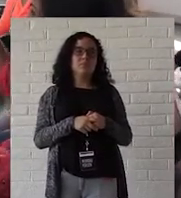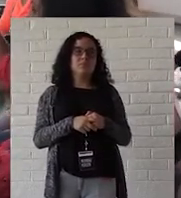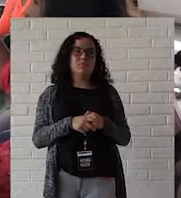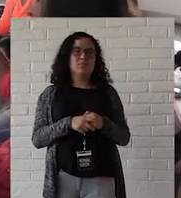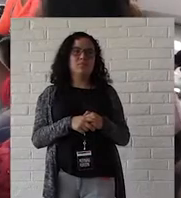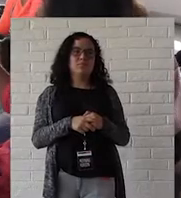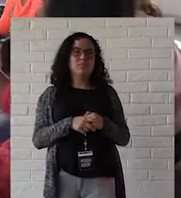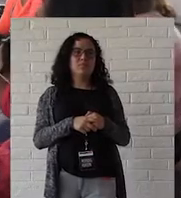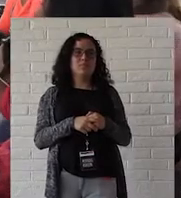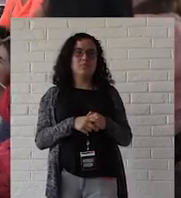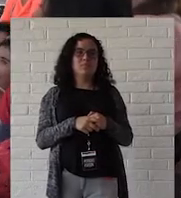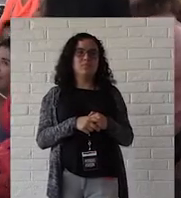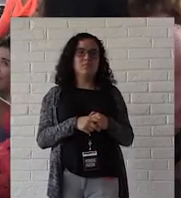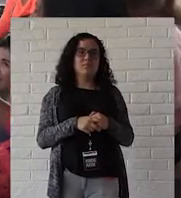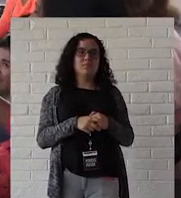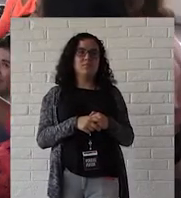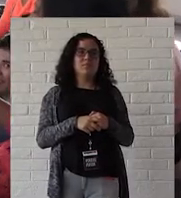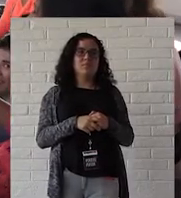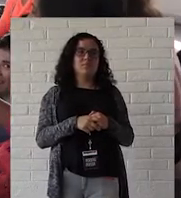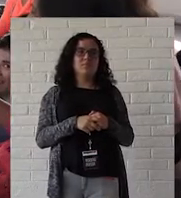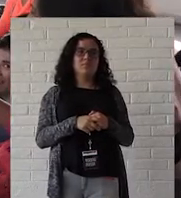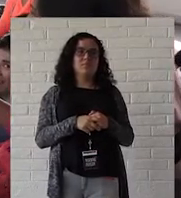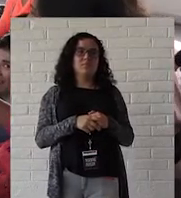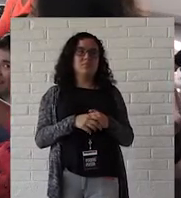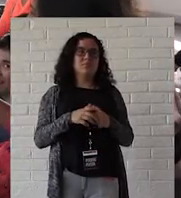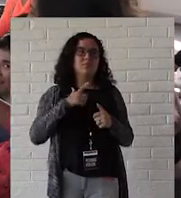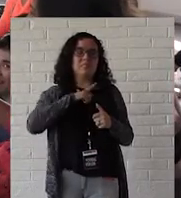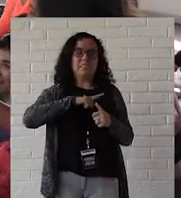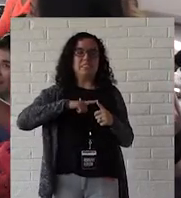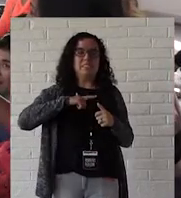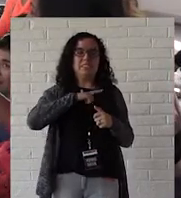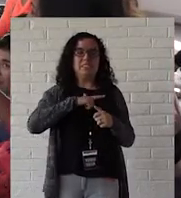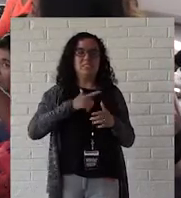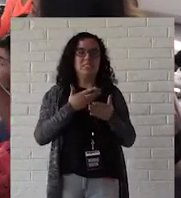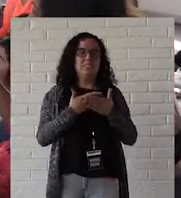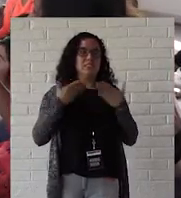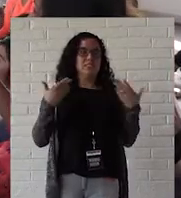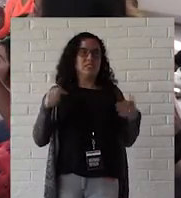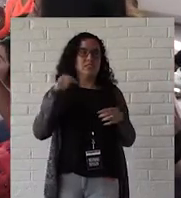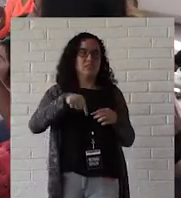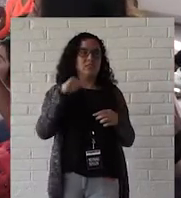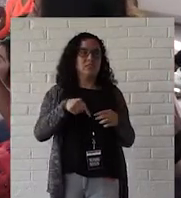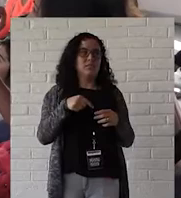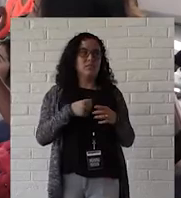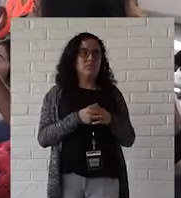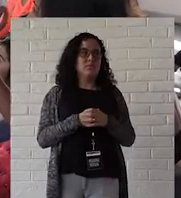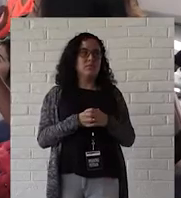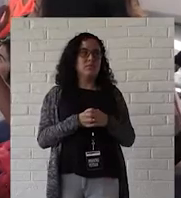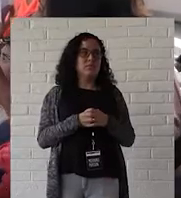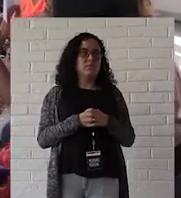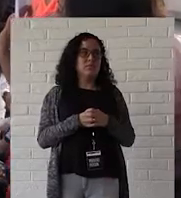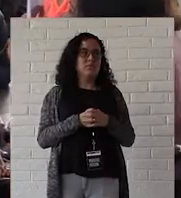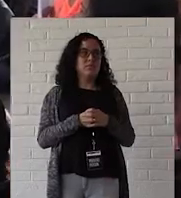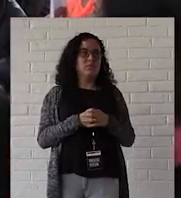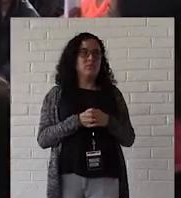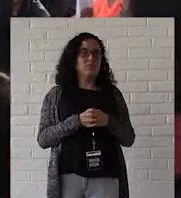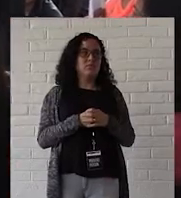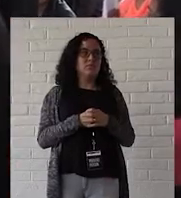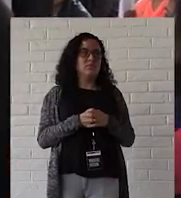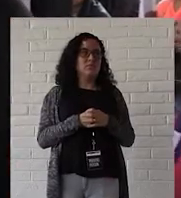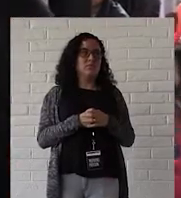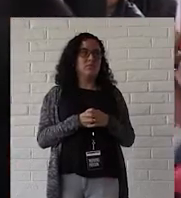¿Te puedes decirlo, por favor? Disfruta el momento presente. ¿Qué? Disfruta el momento presente. Disfruta el